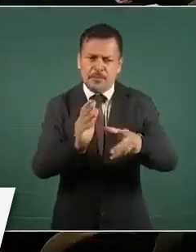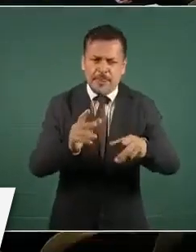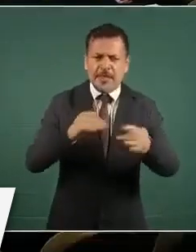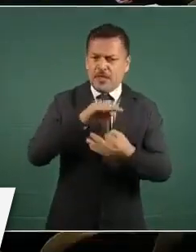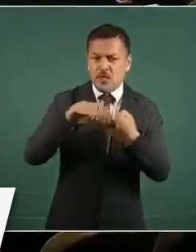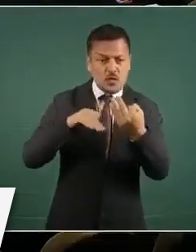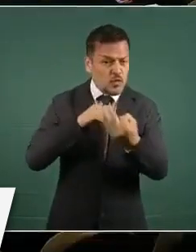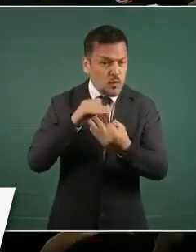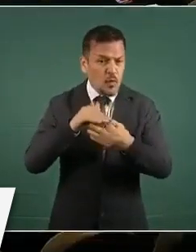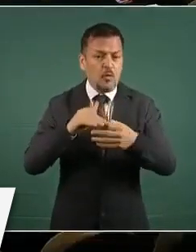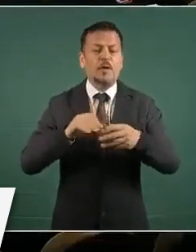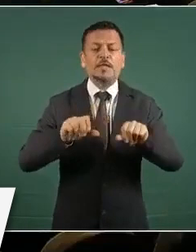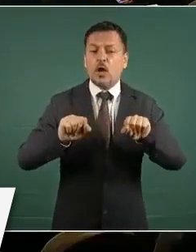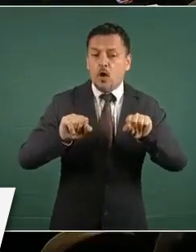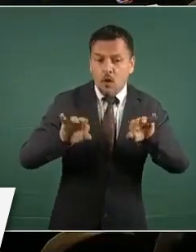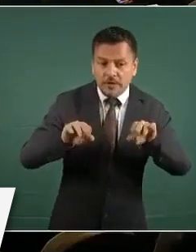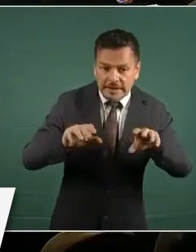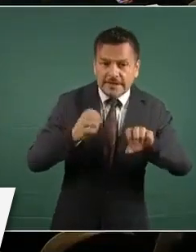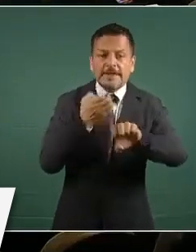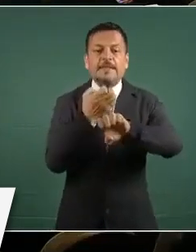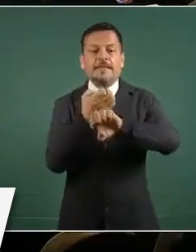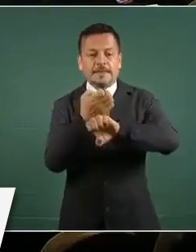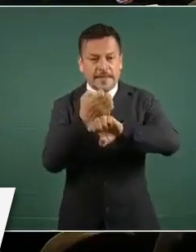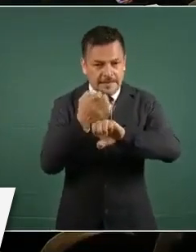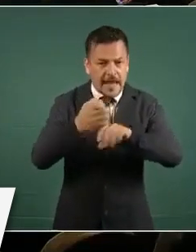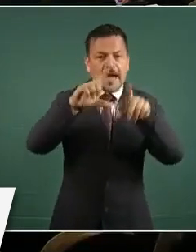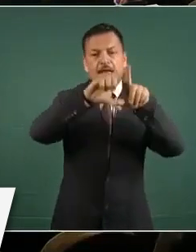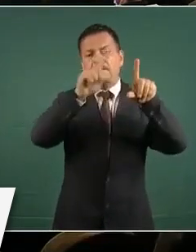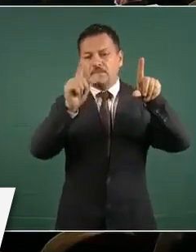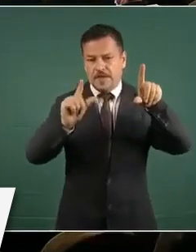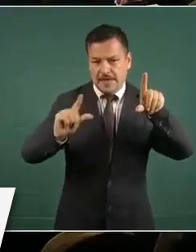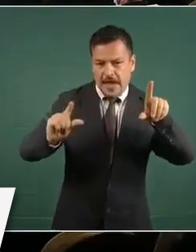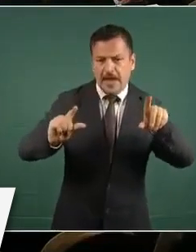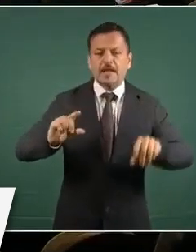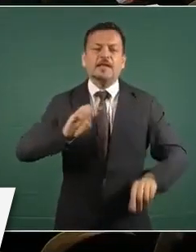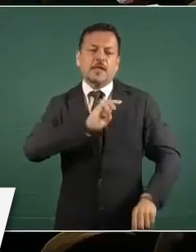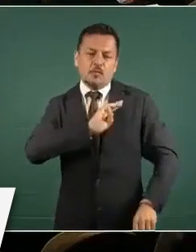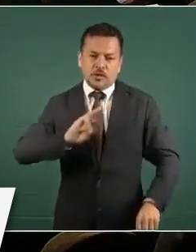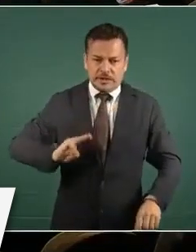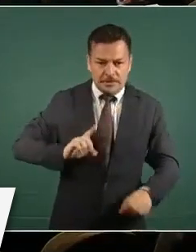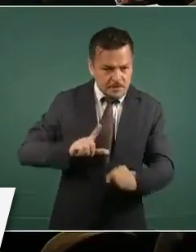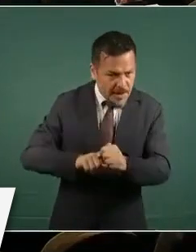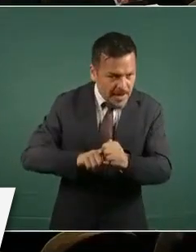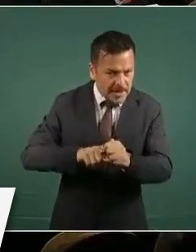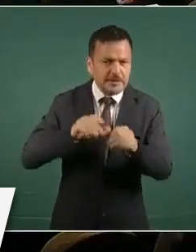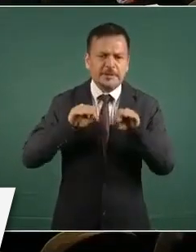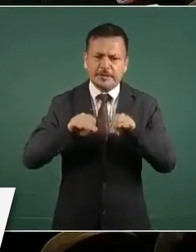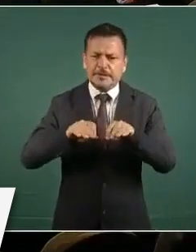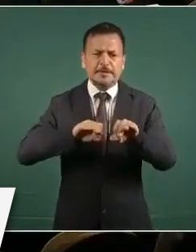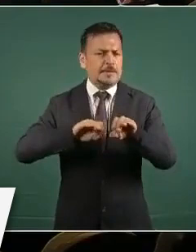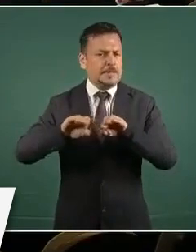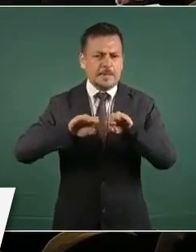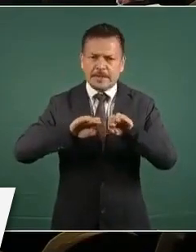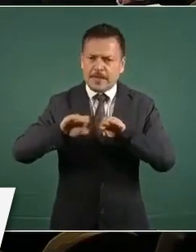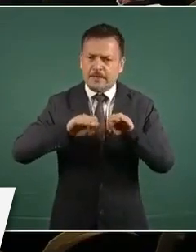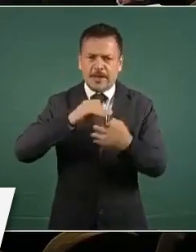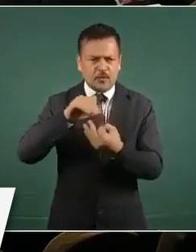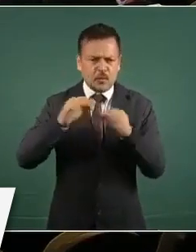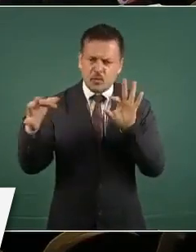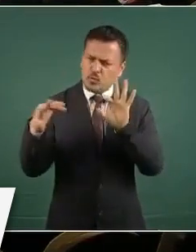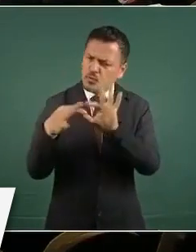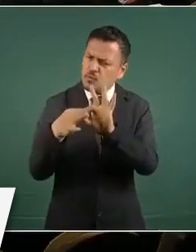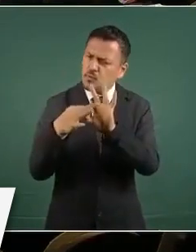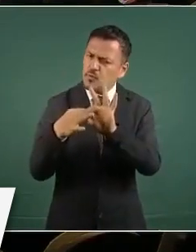las instituciones estatales federales y municipales hemos logrado hacer un trabajo coordinado